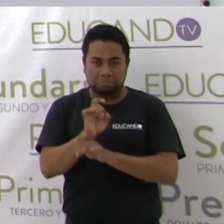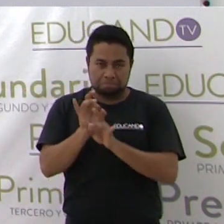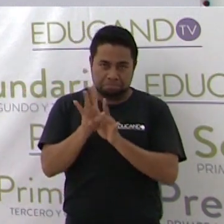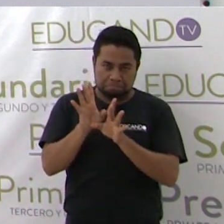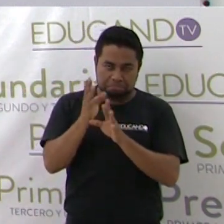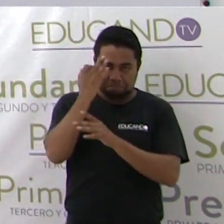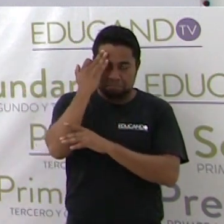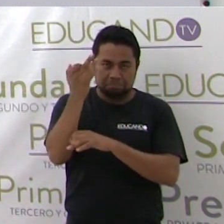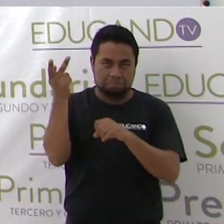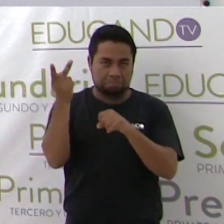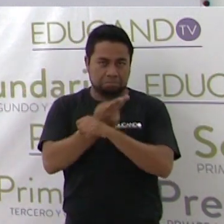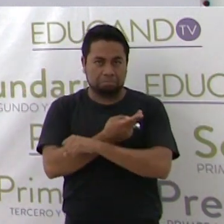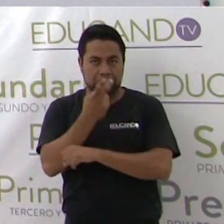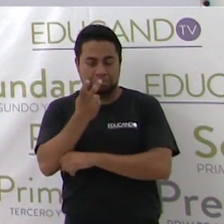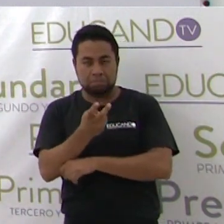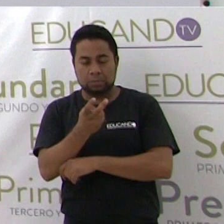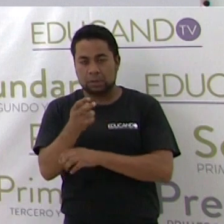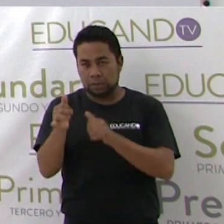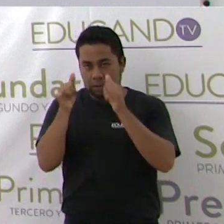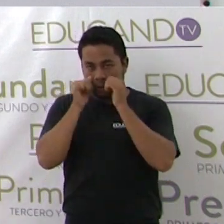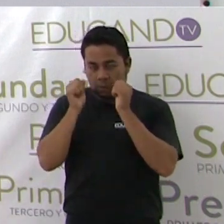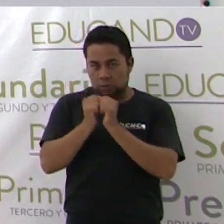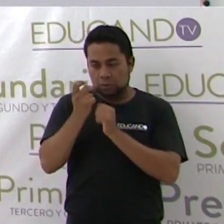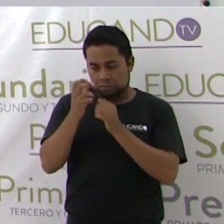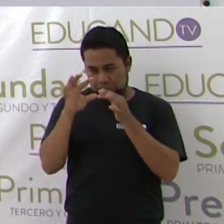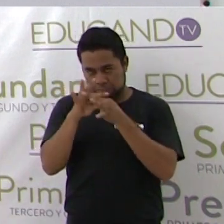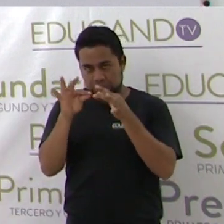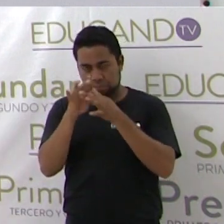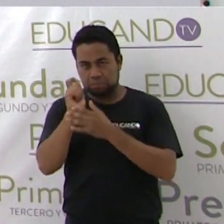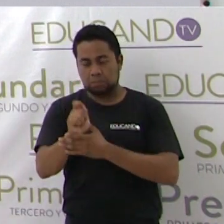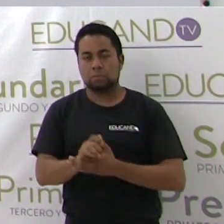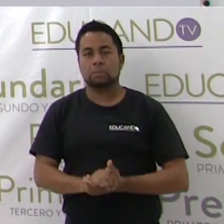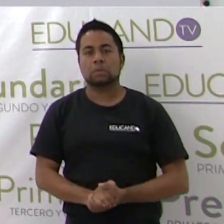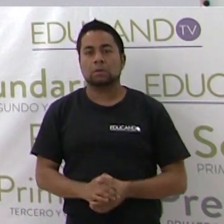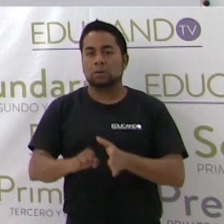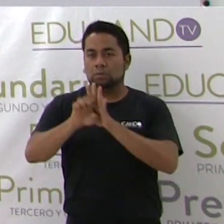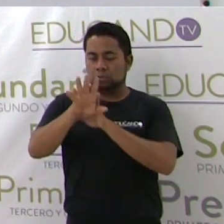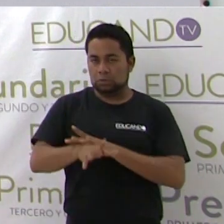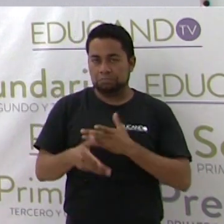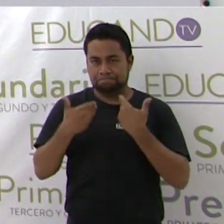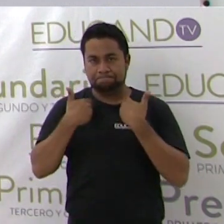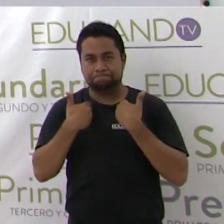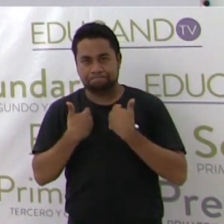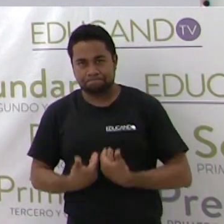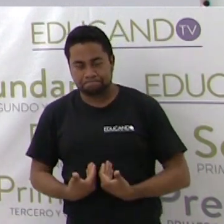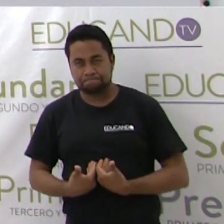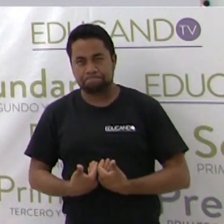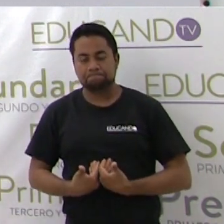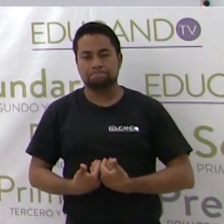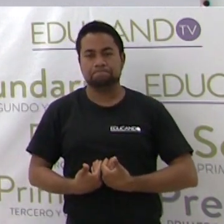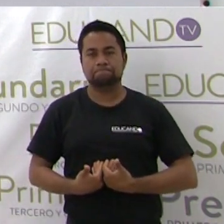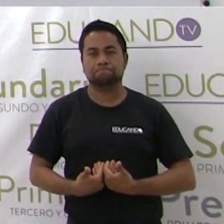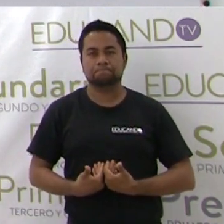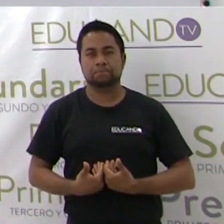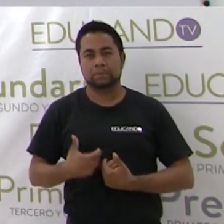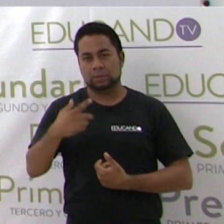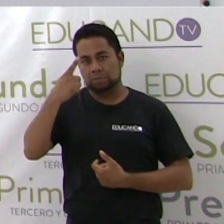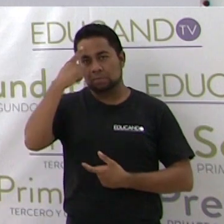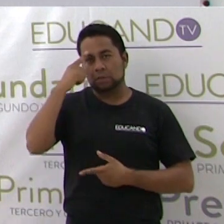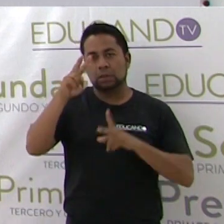está sucediendo. Atención con lo que estoy diciendo. Si nosotros nos ubicamos en el